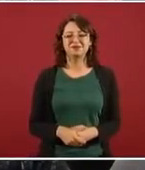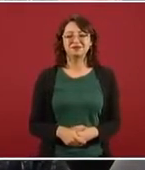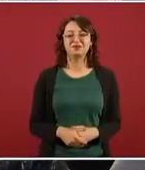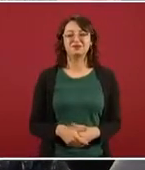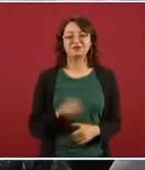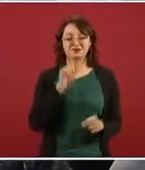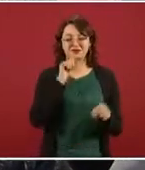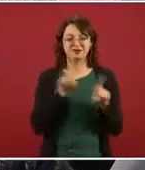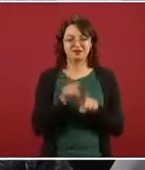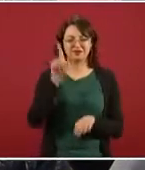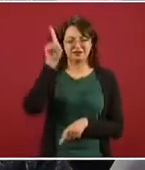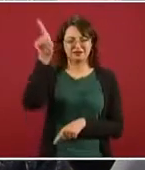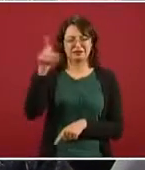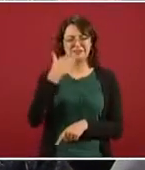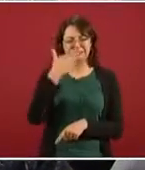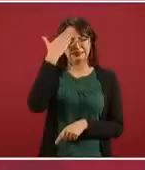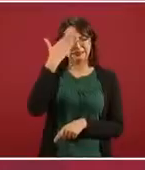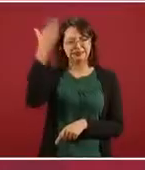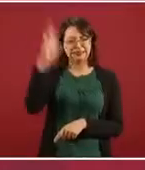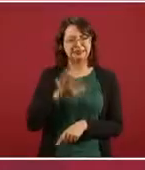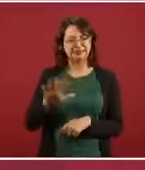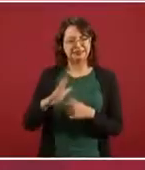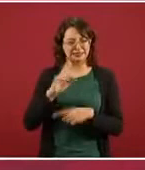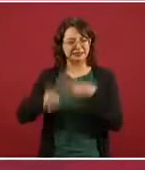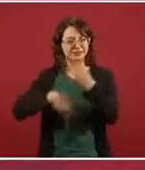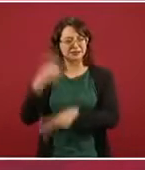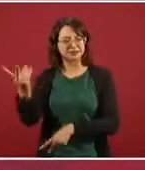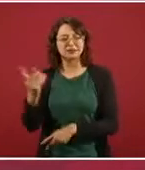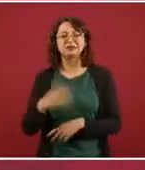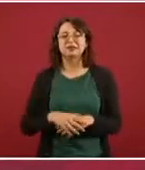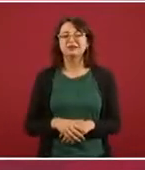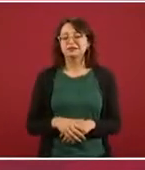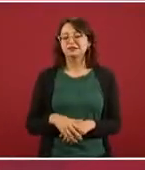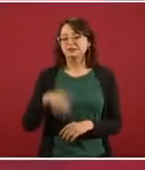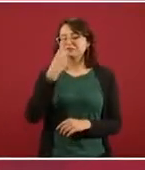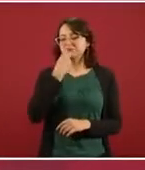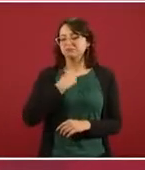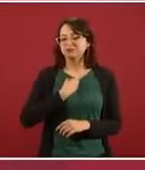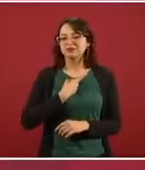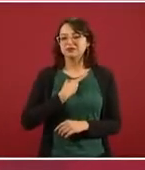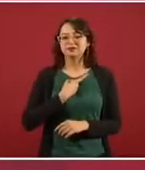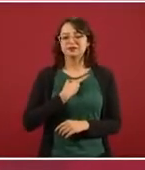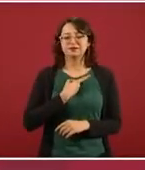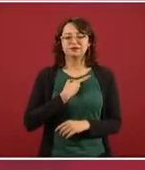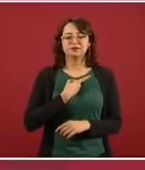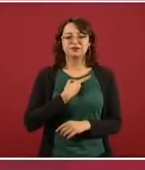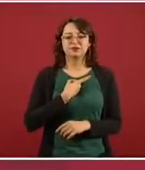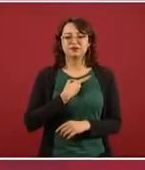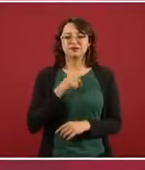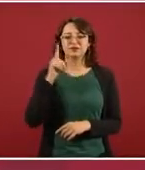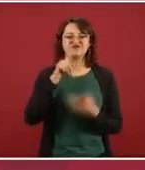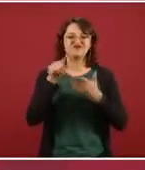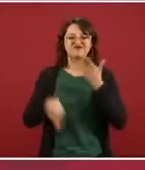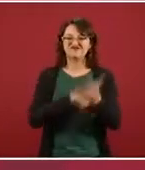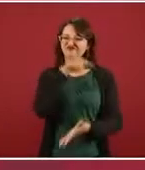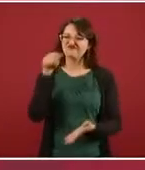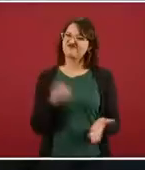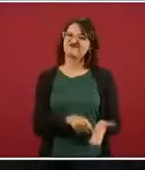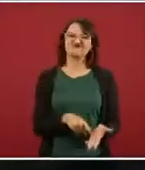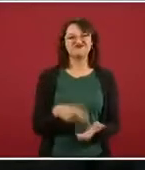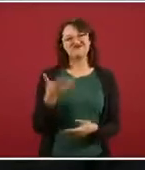Arabia, ¿verdad? Sí, me estaban diciendo de que no era el mejor lugar,